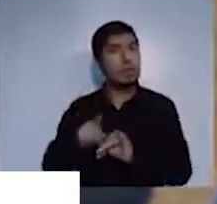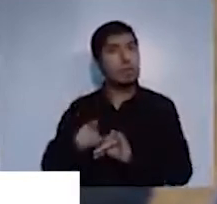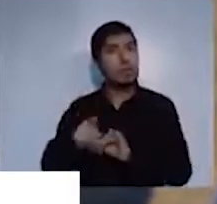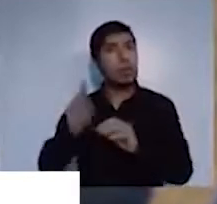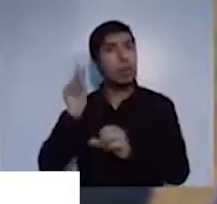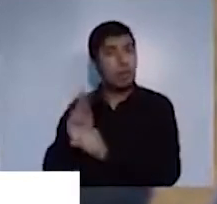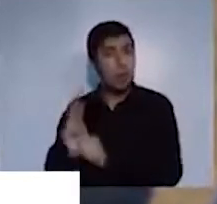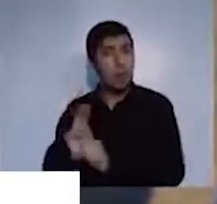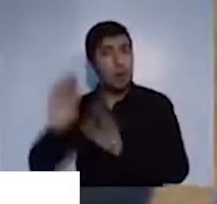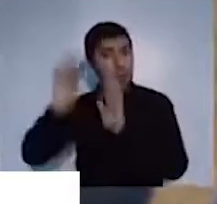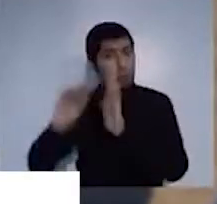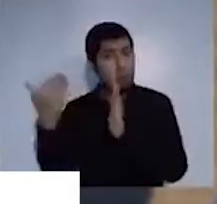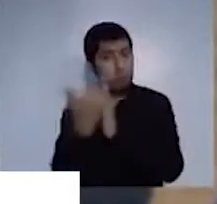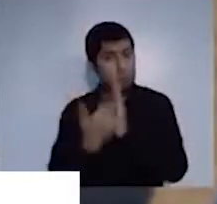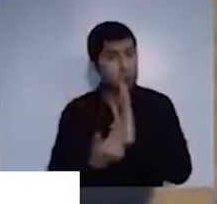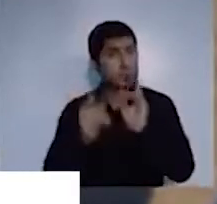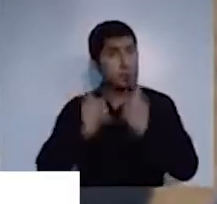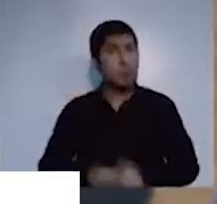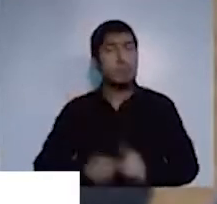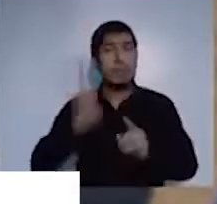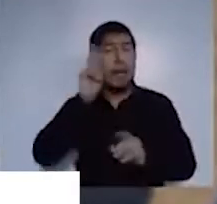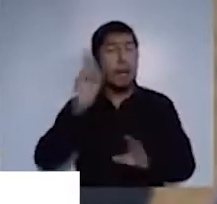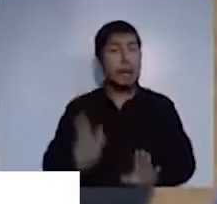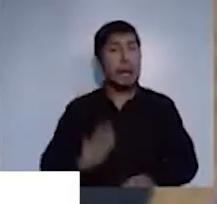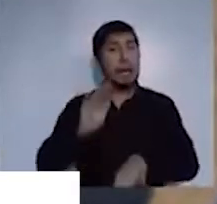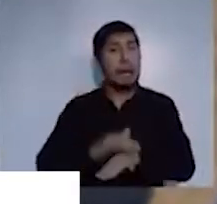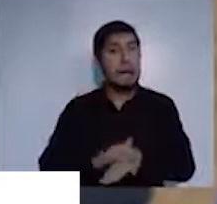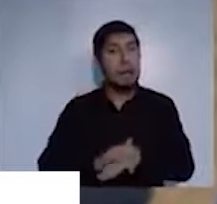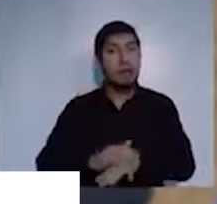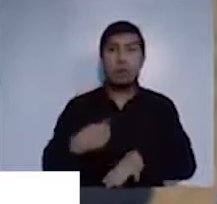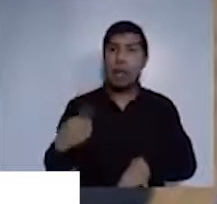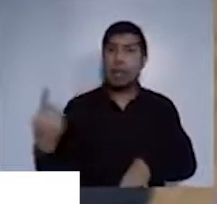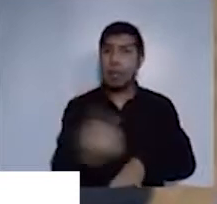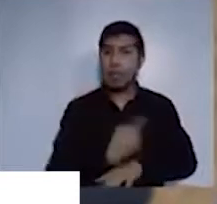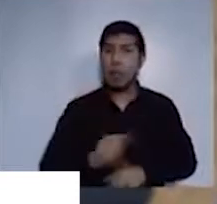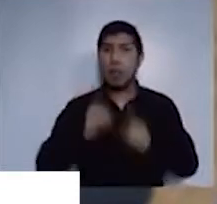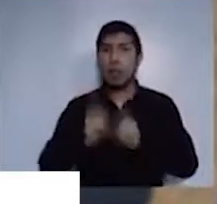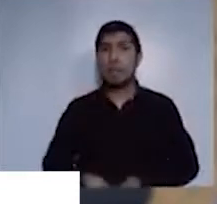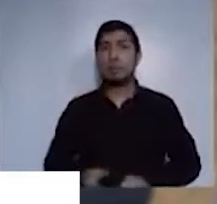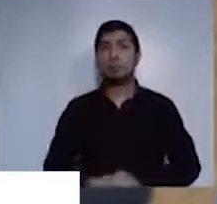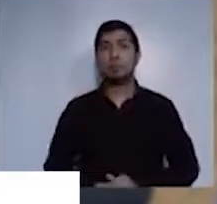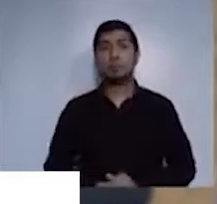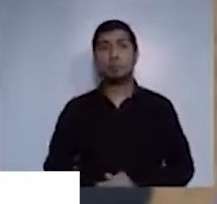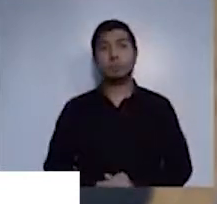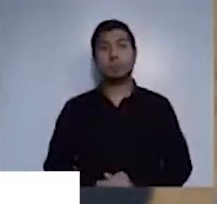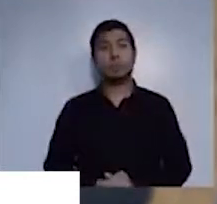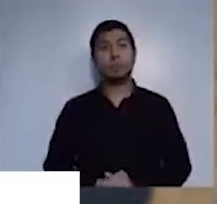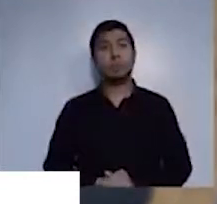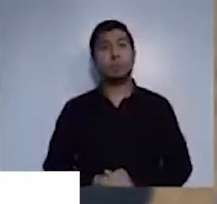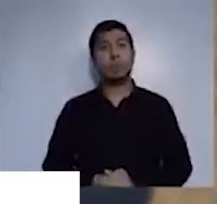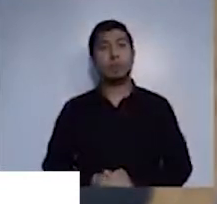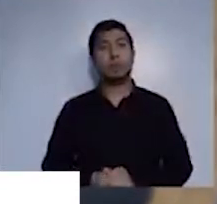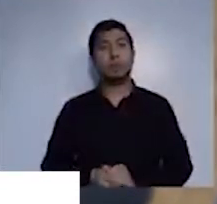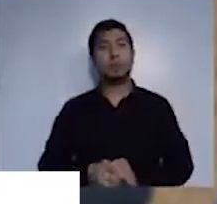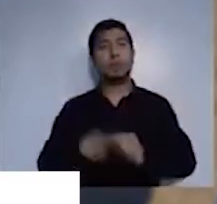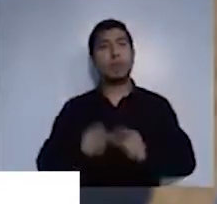ayudar en esta responsabilidad que es de todos, así que ha habido un buen impacto ahí. Y bueno, en ese marco hoy